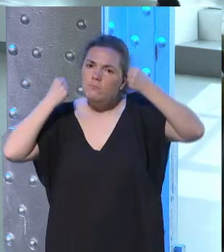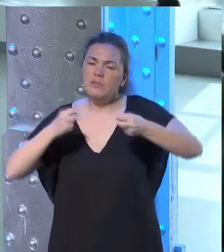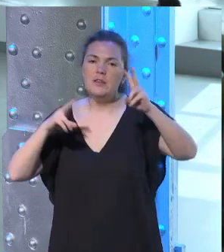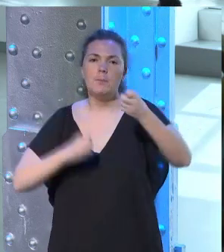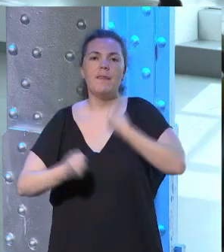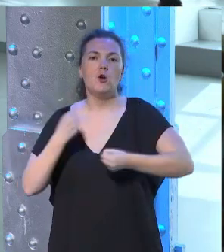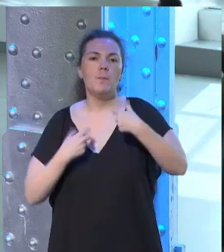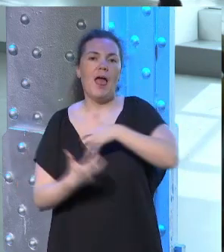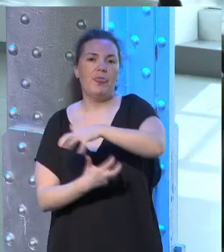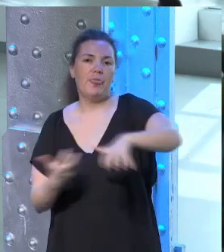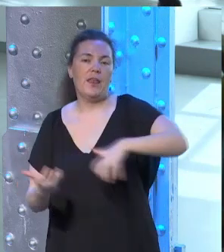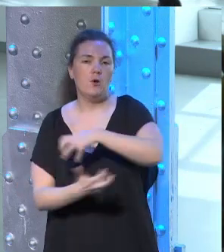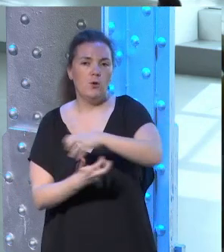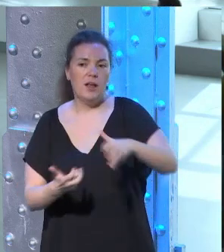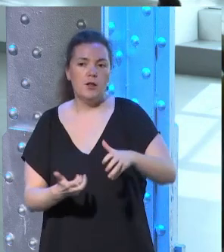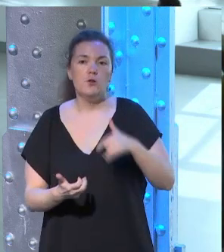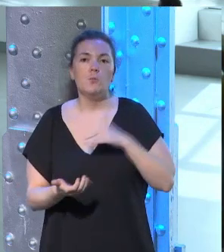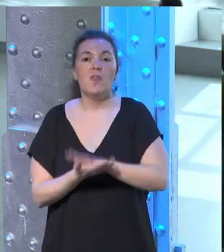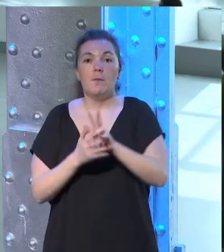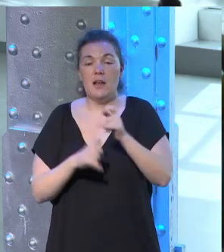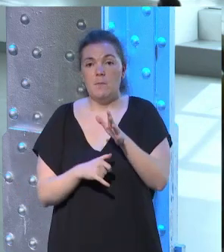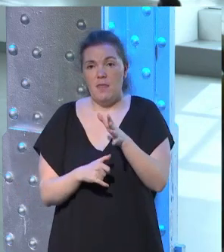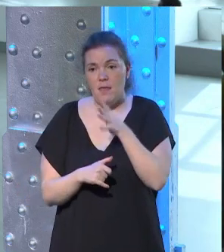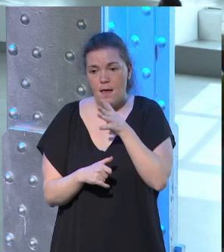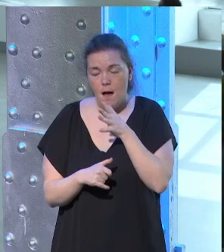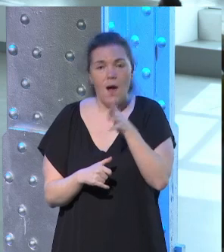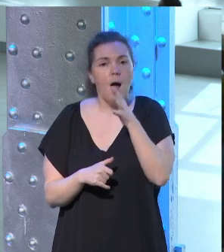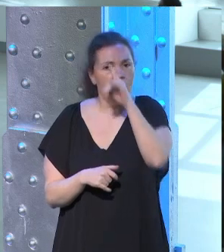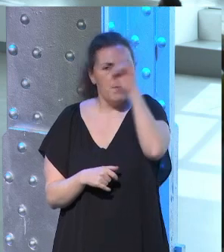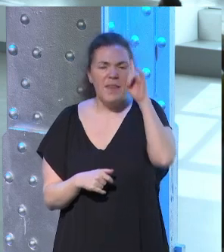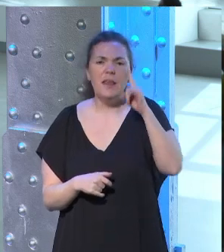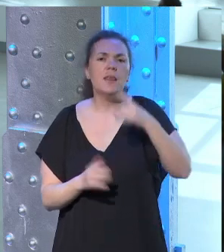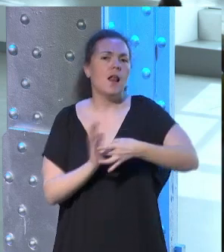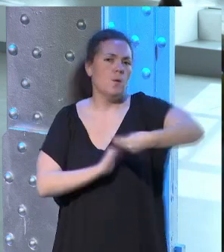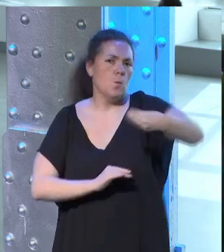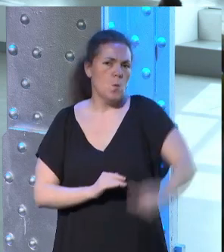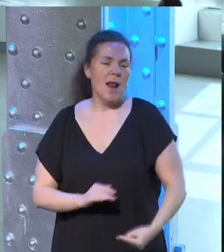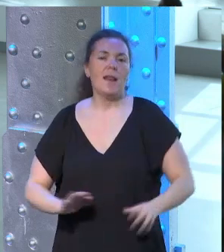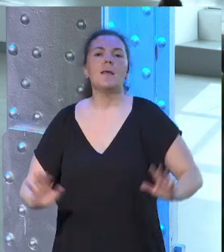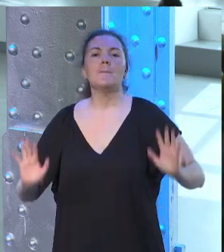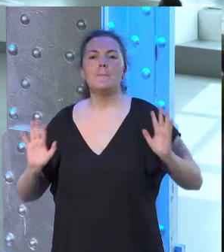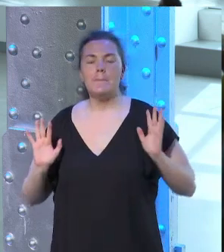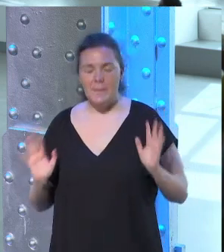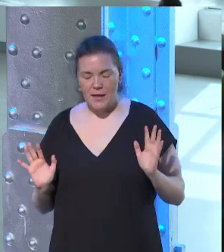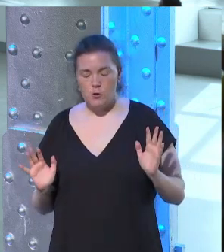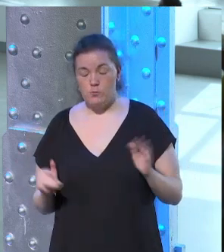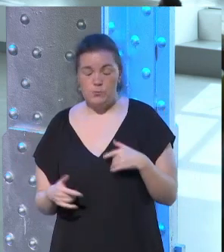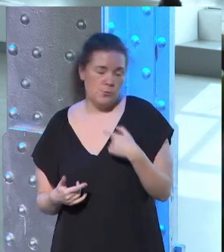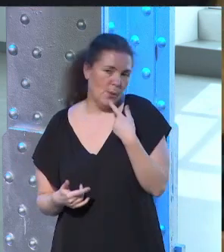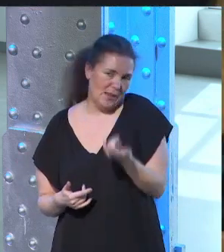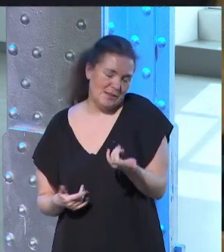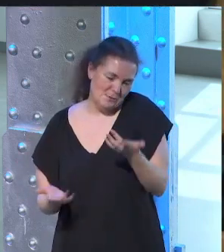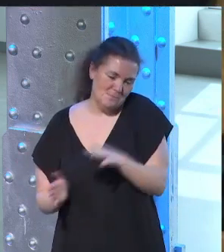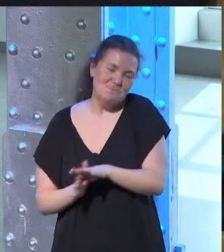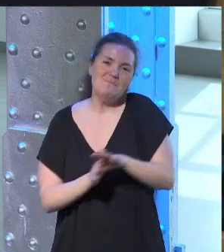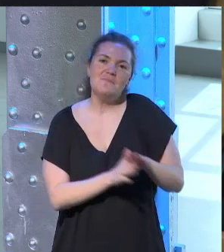circular, por cierto, lo cual yo pondría jarras de agua en el siguiente debate, que el agua de Madrid es excelente, pero... Dicho lo cual, hay